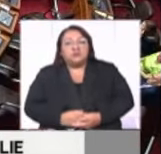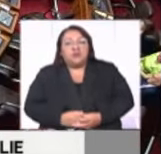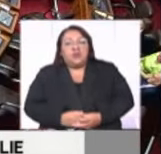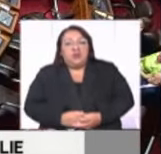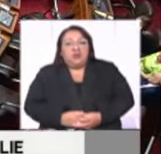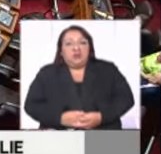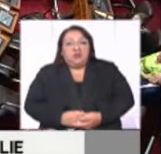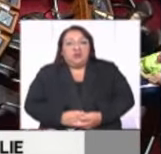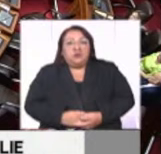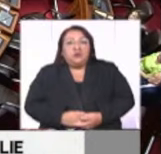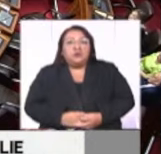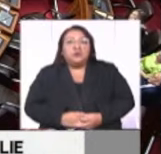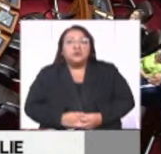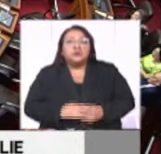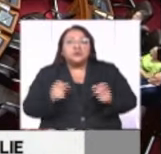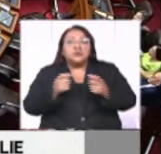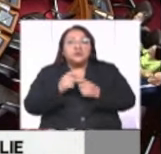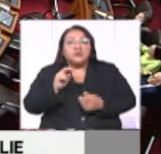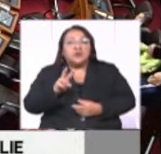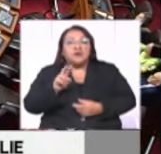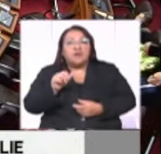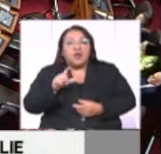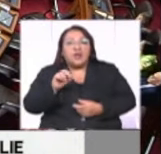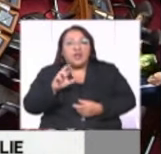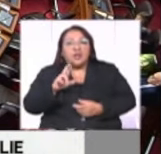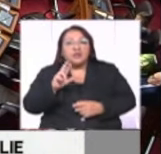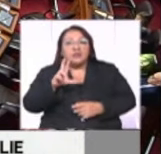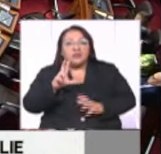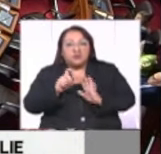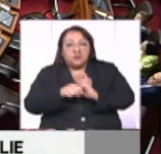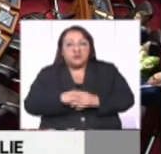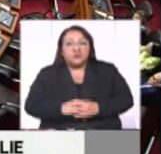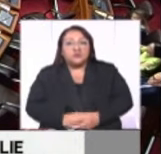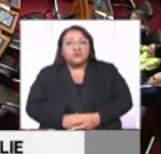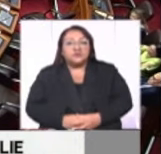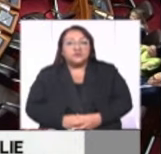usted la palabra el congresista Héctor Valer por 3 minutos.